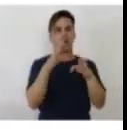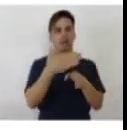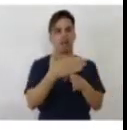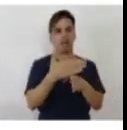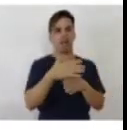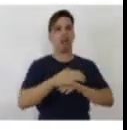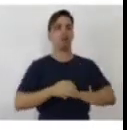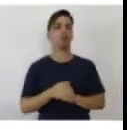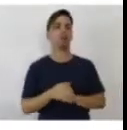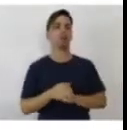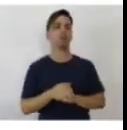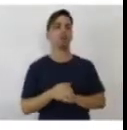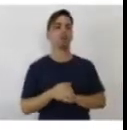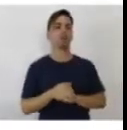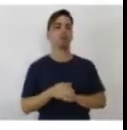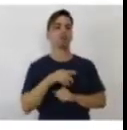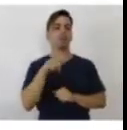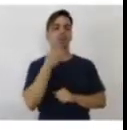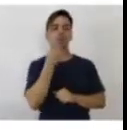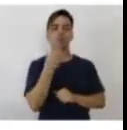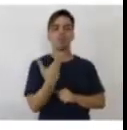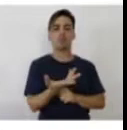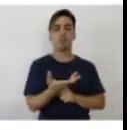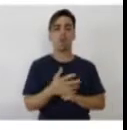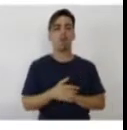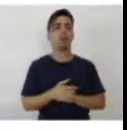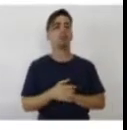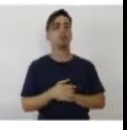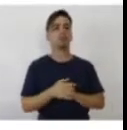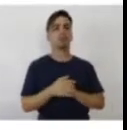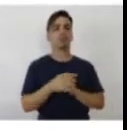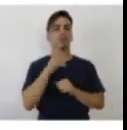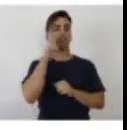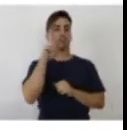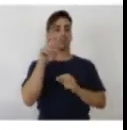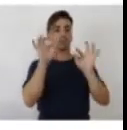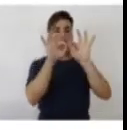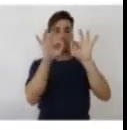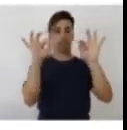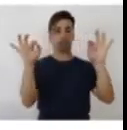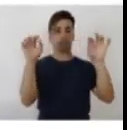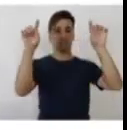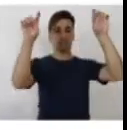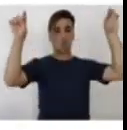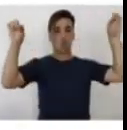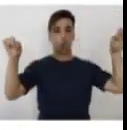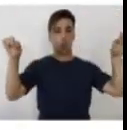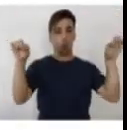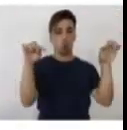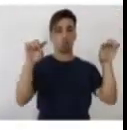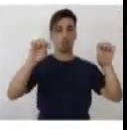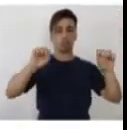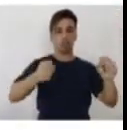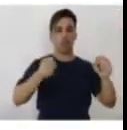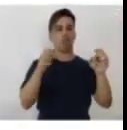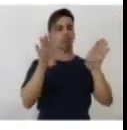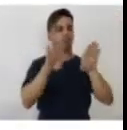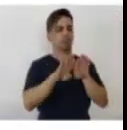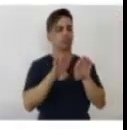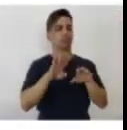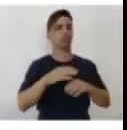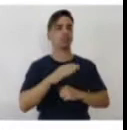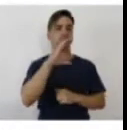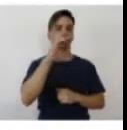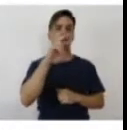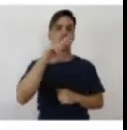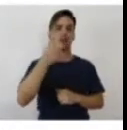asocia, cuando se escribe en notación de conjunto, con los corchetes. Ahora, en notación constructiva